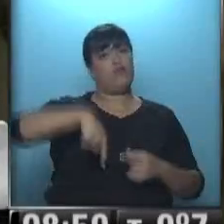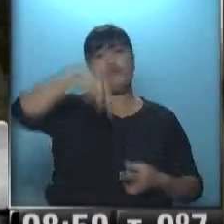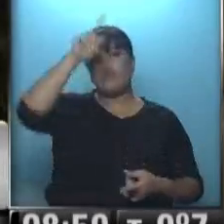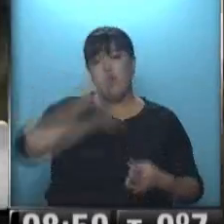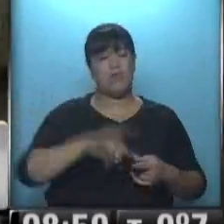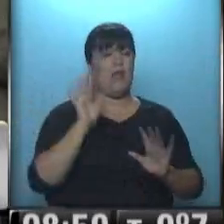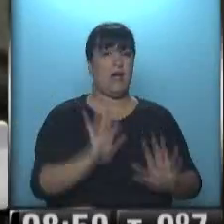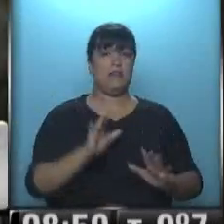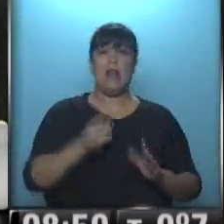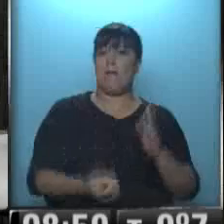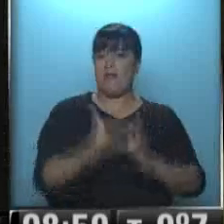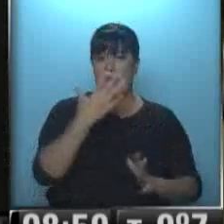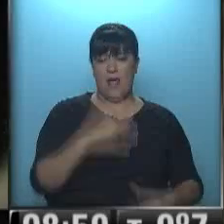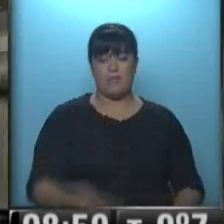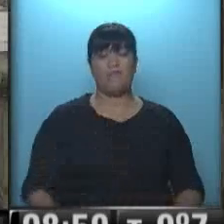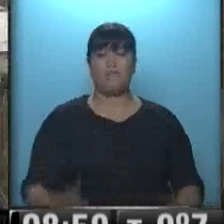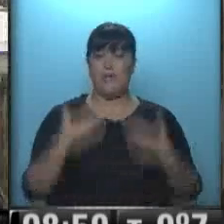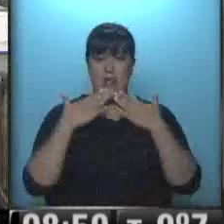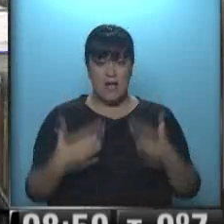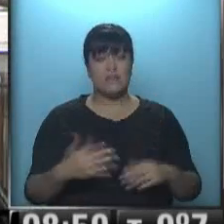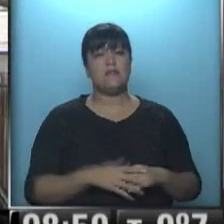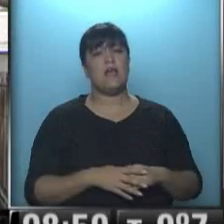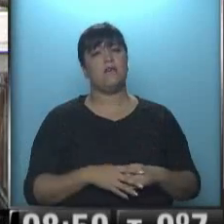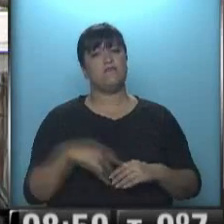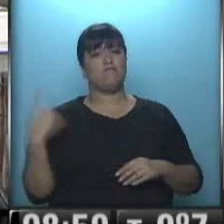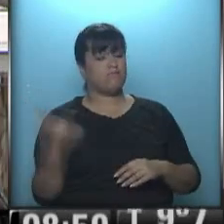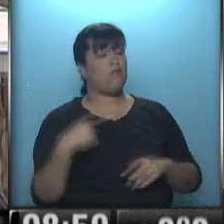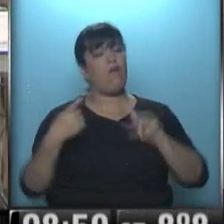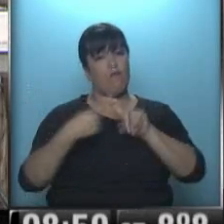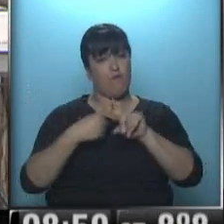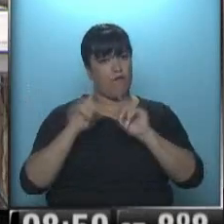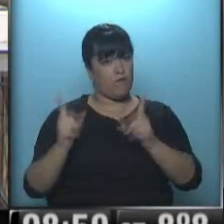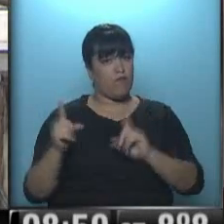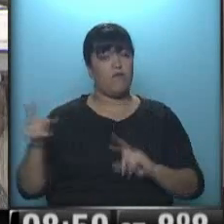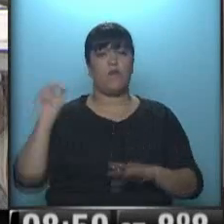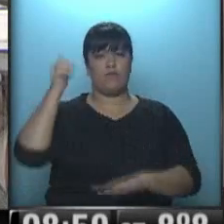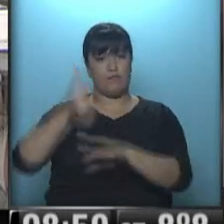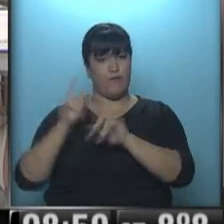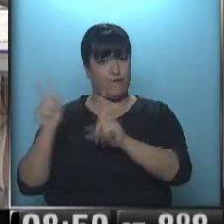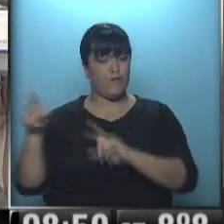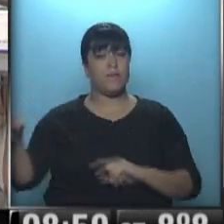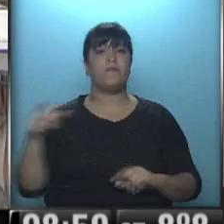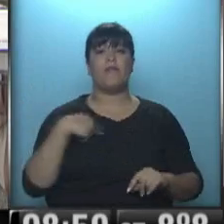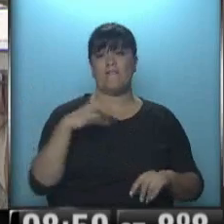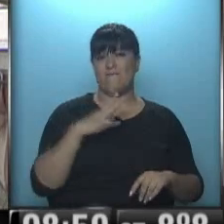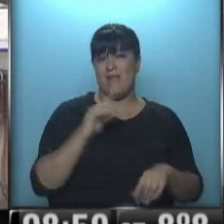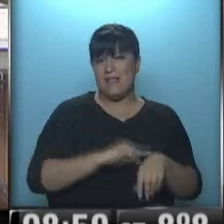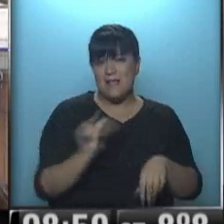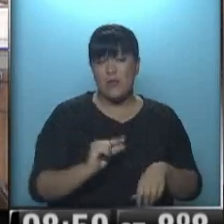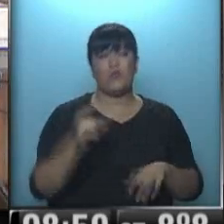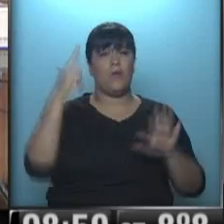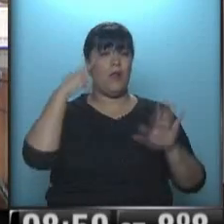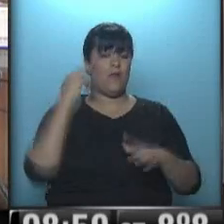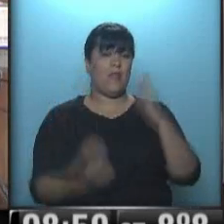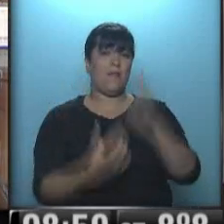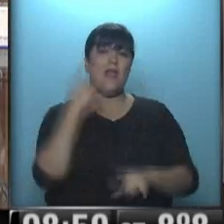mañana. Gracias, Ariel Majerena. Nosotros nos mantendremos allí, nuestro móvil, en esta jornada. Muy bien, faltan segunditos nada más para las 9 de la mañana.